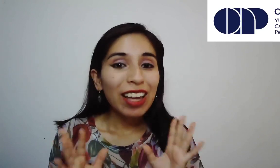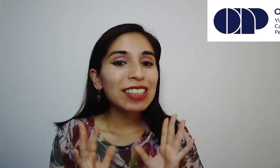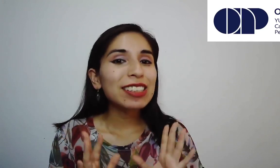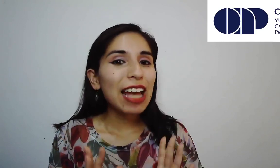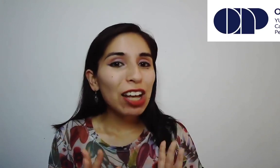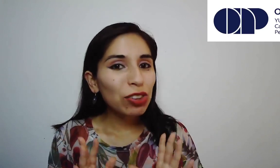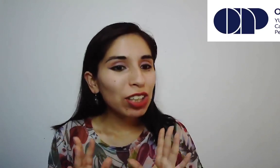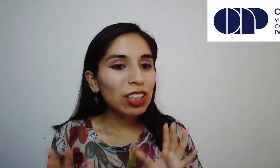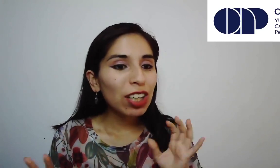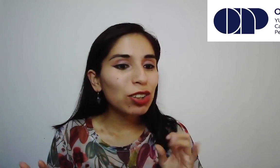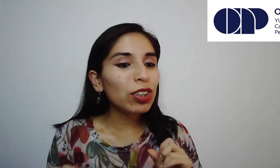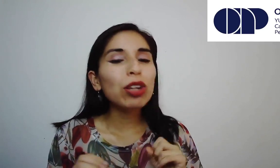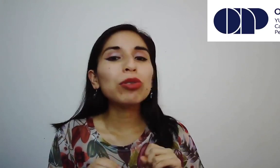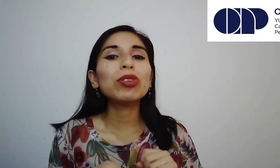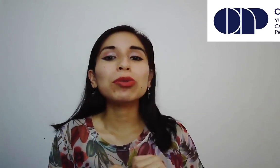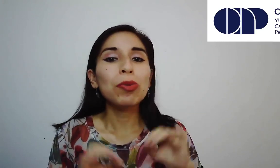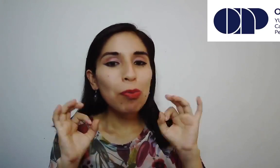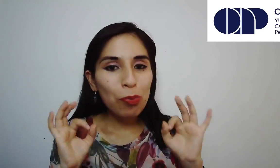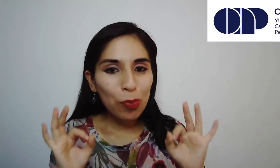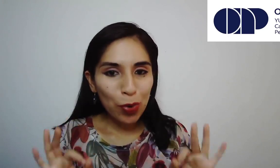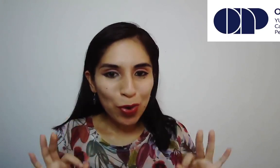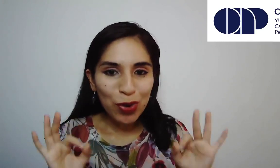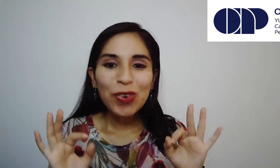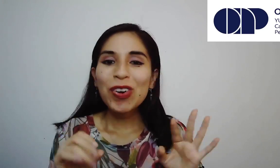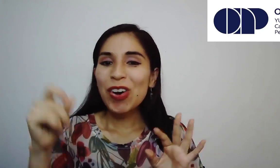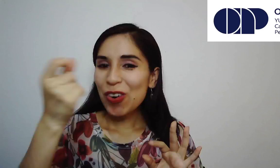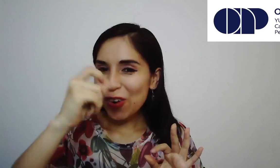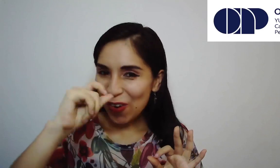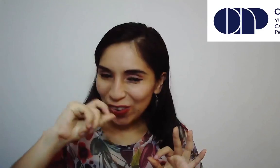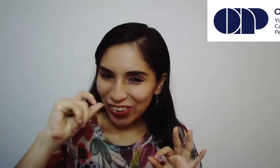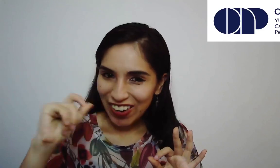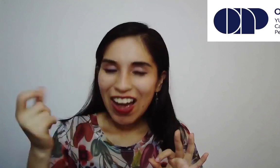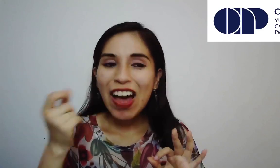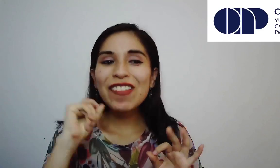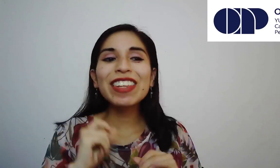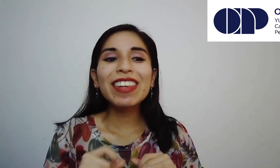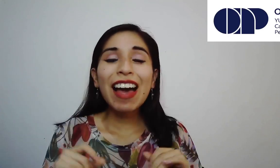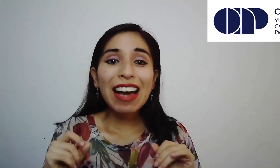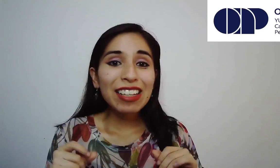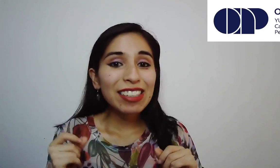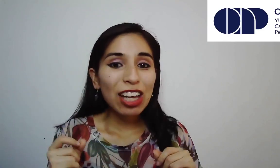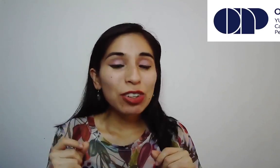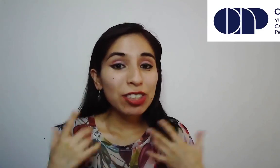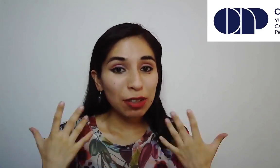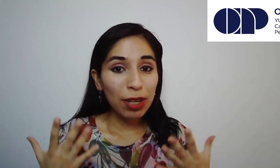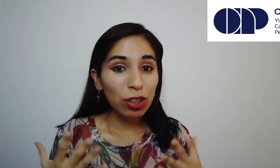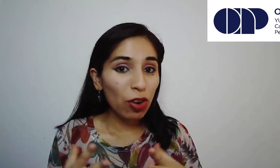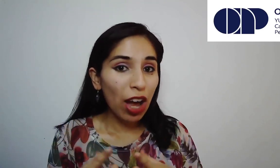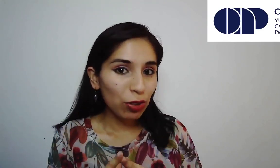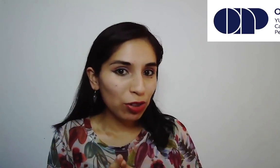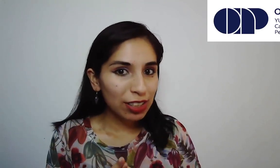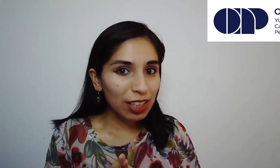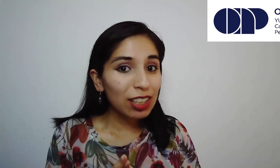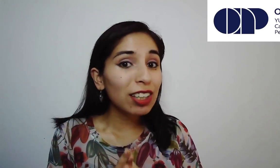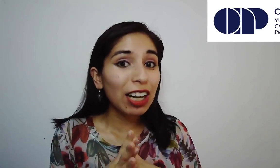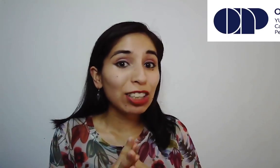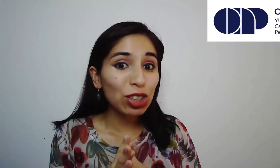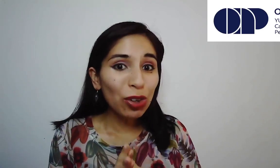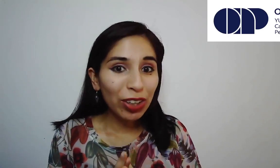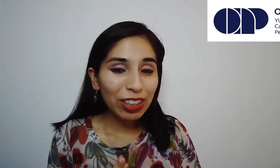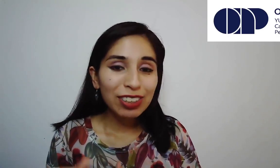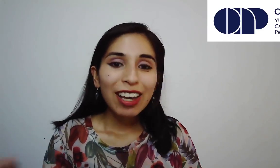he estado leyendo que algunos muy ordenadamente han estado escribiendo algunas